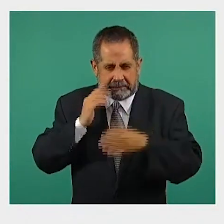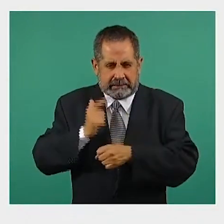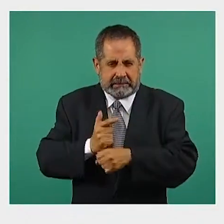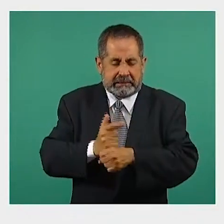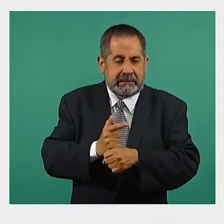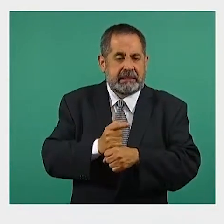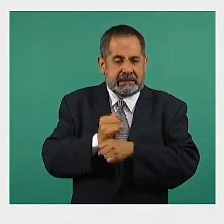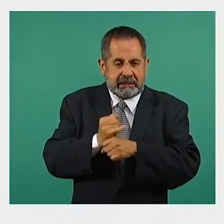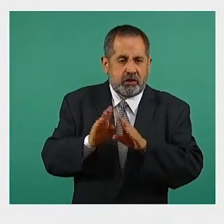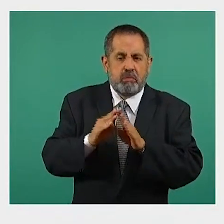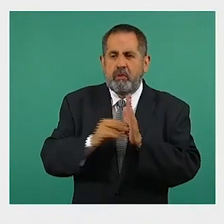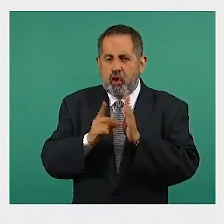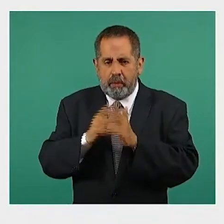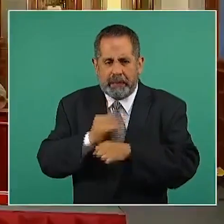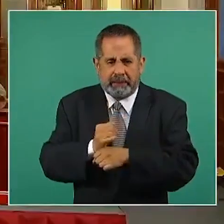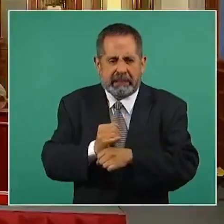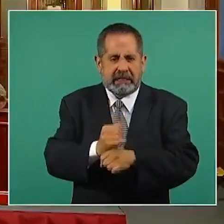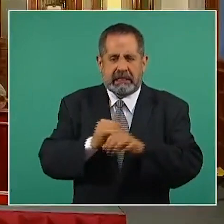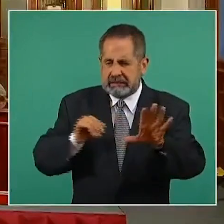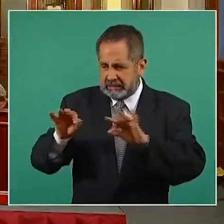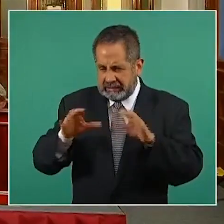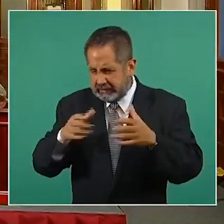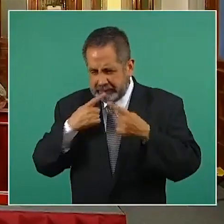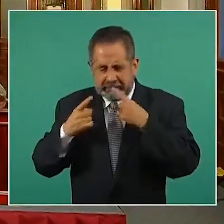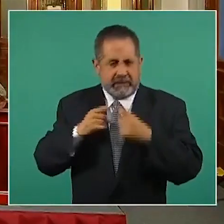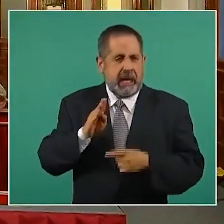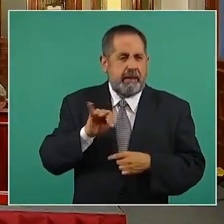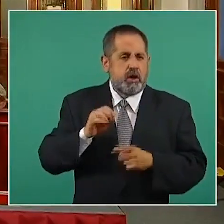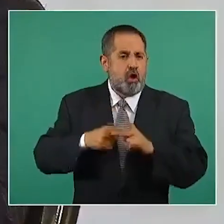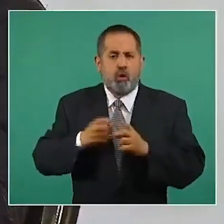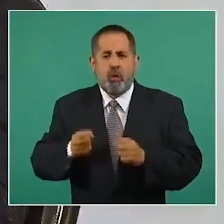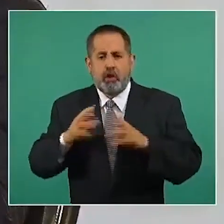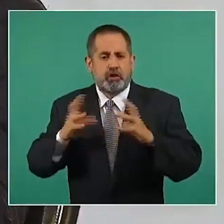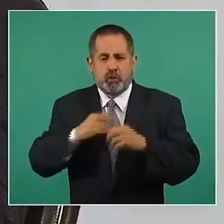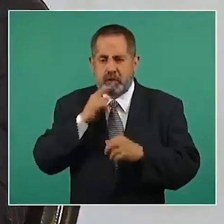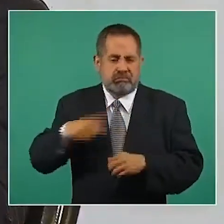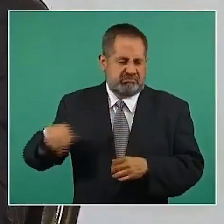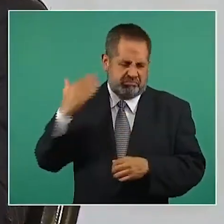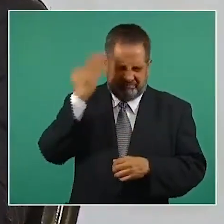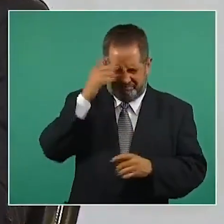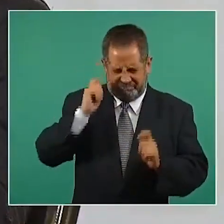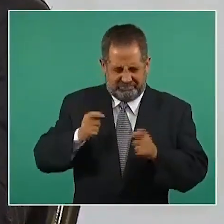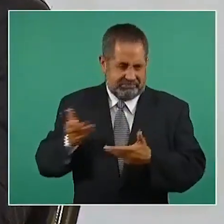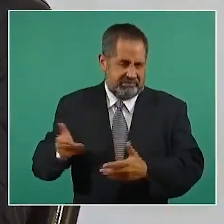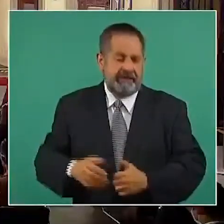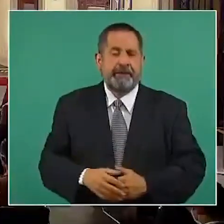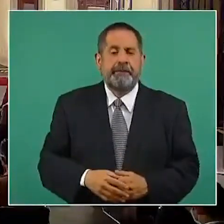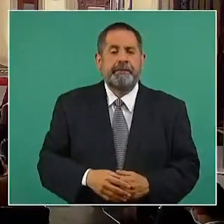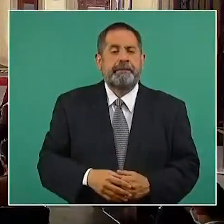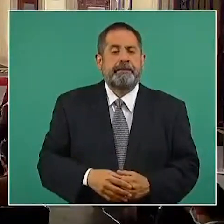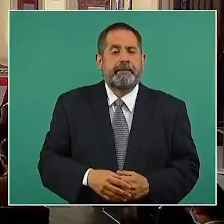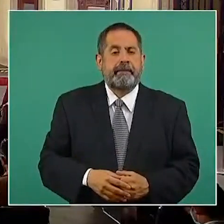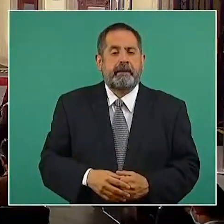la metodología de la investigación y el análisis bioestadístico de los resultados de los estudios. La siguiente, por